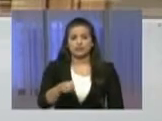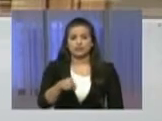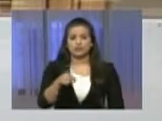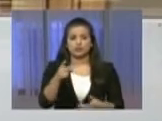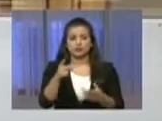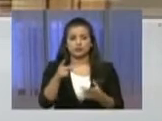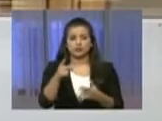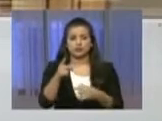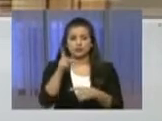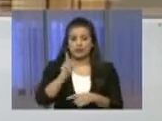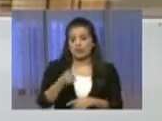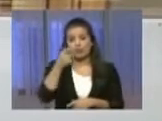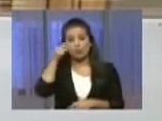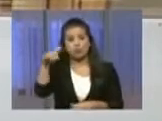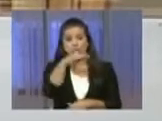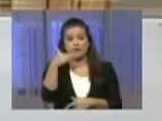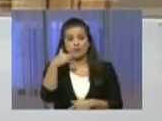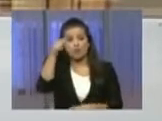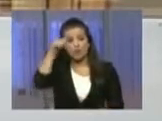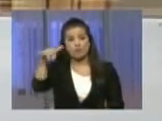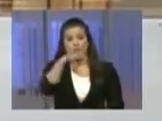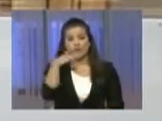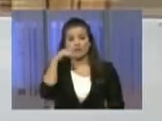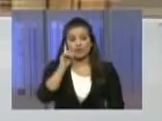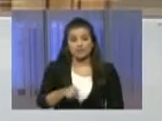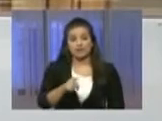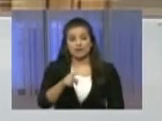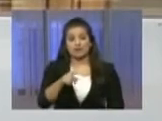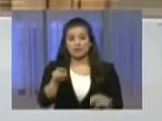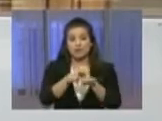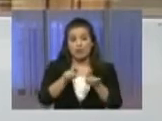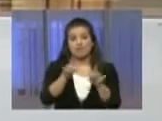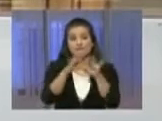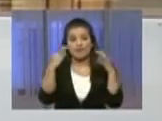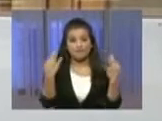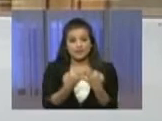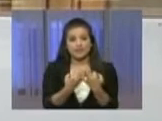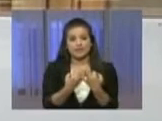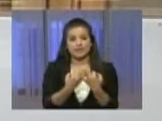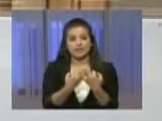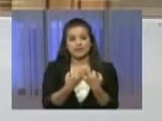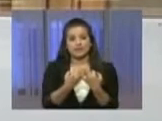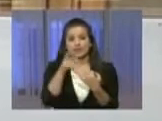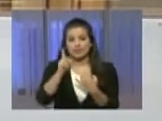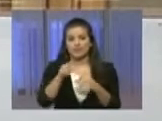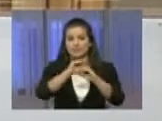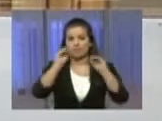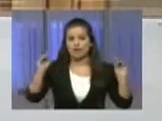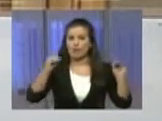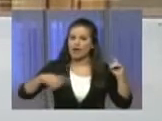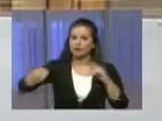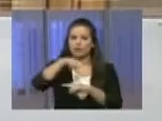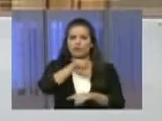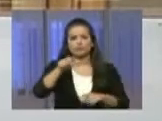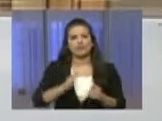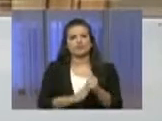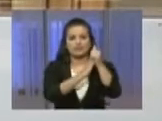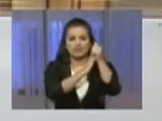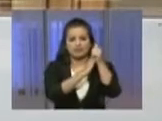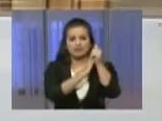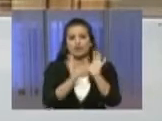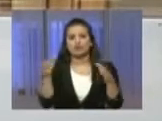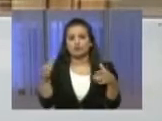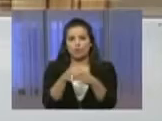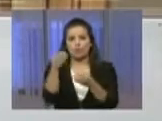pueblo de a pie al pueblo trabajador al ama de casa a la familia y también mi llamado a todos aquellos líderes del sector